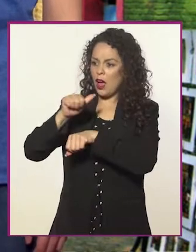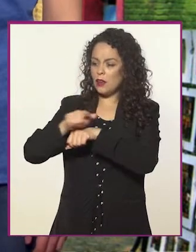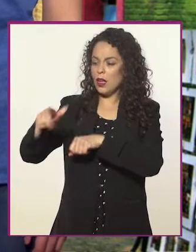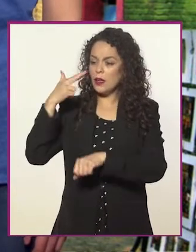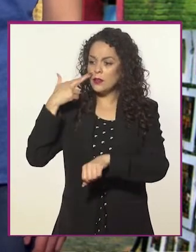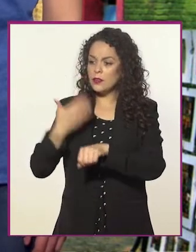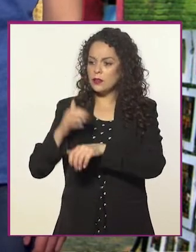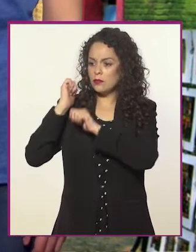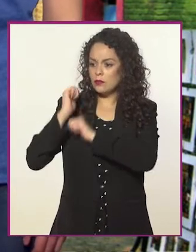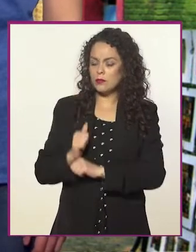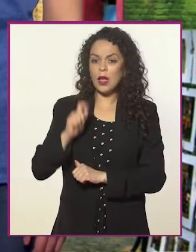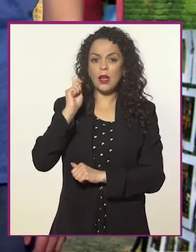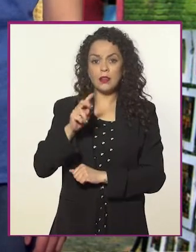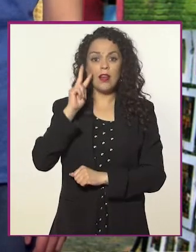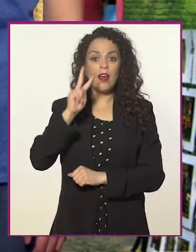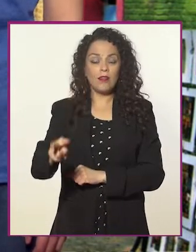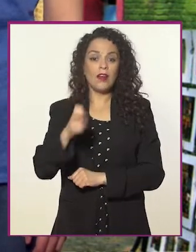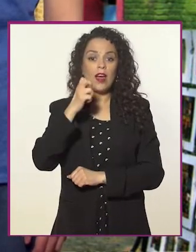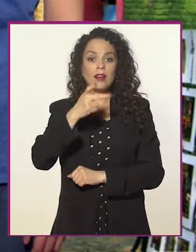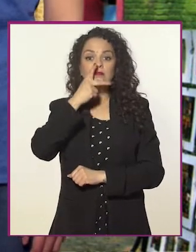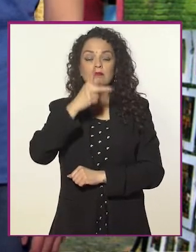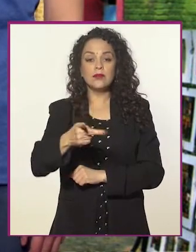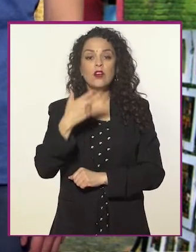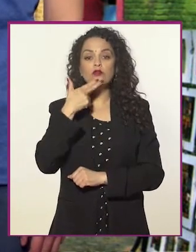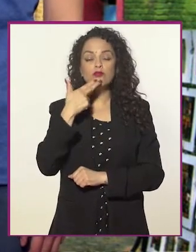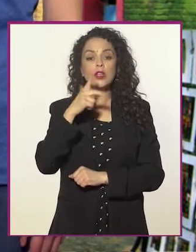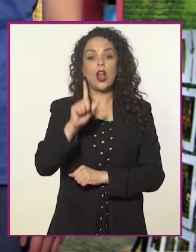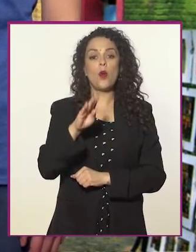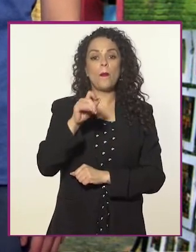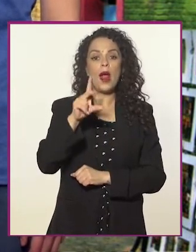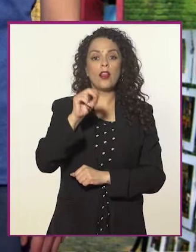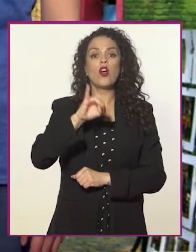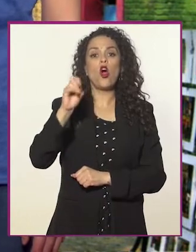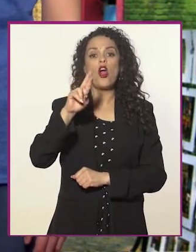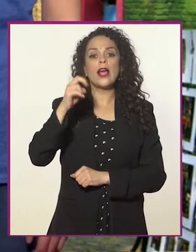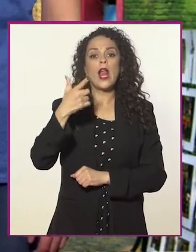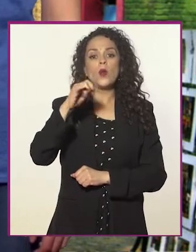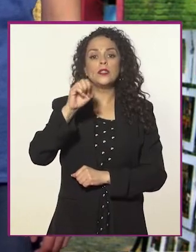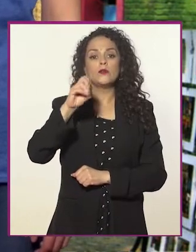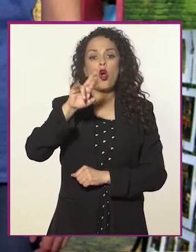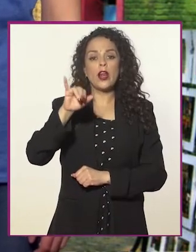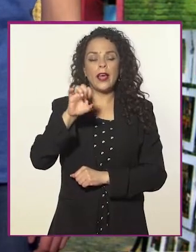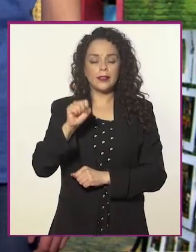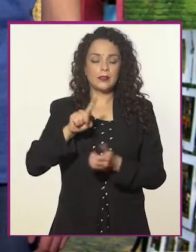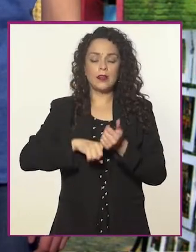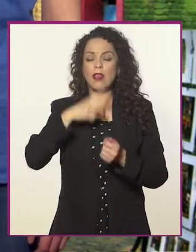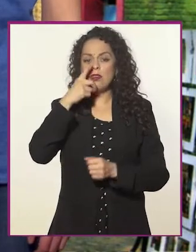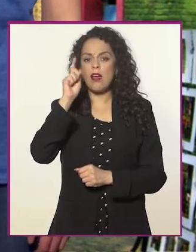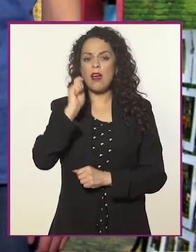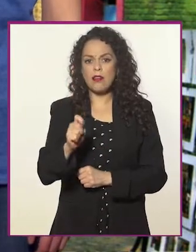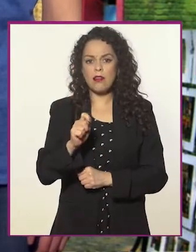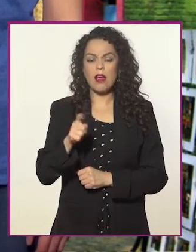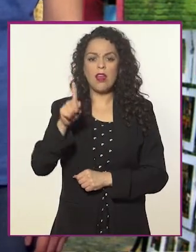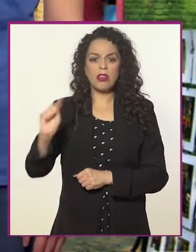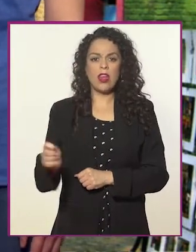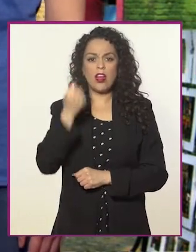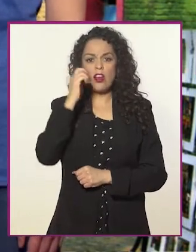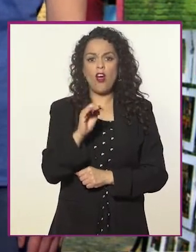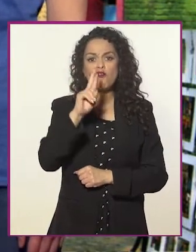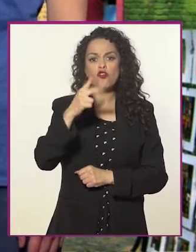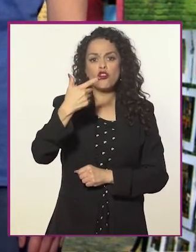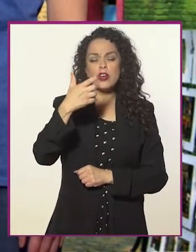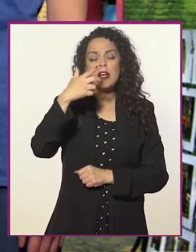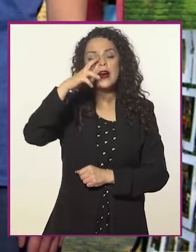se encargaron de hacer más visible el lunfardo. Jorge Luis Borges escribió que el lunfardo es la tecnología de la furca y